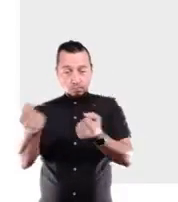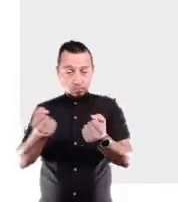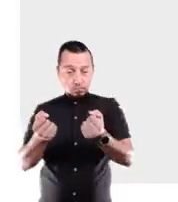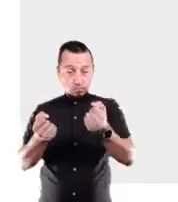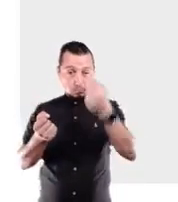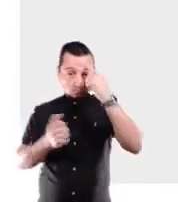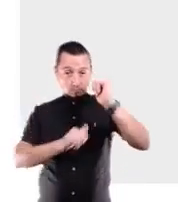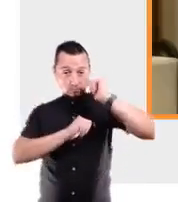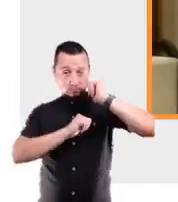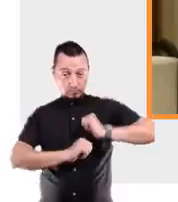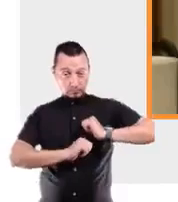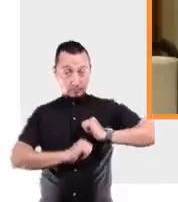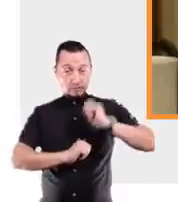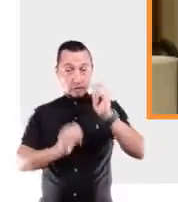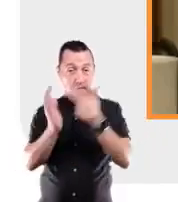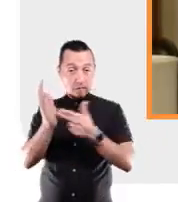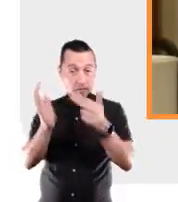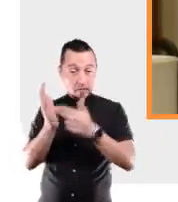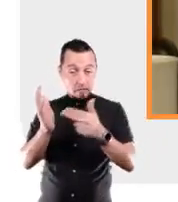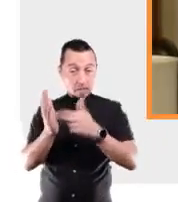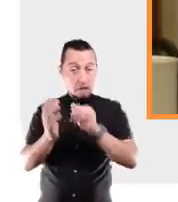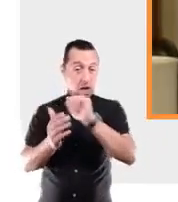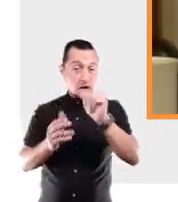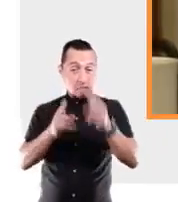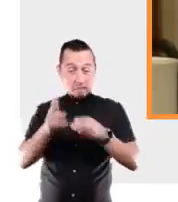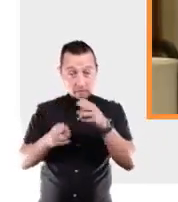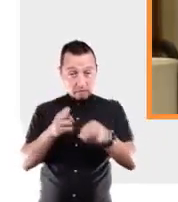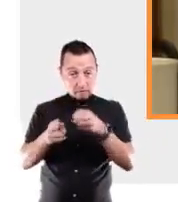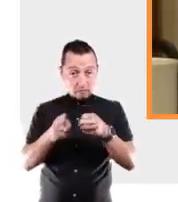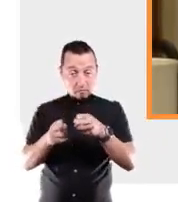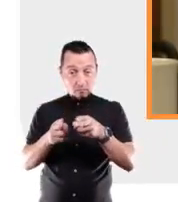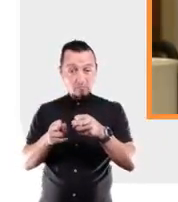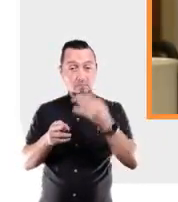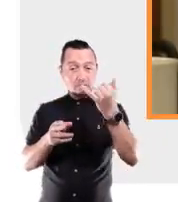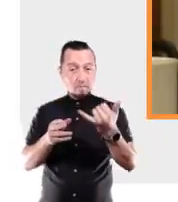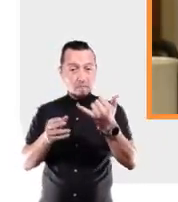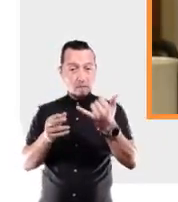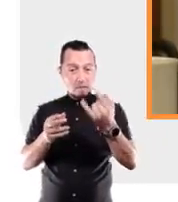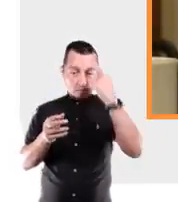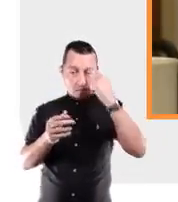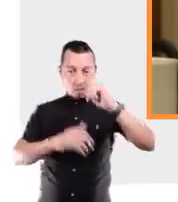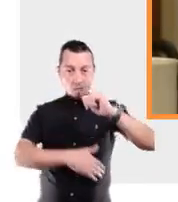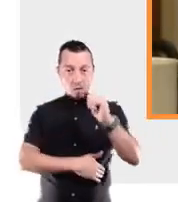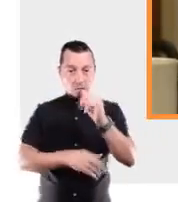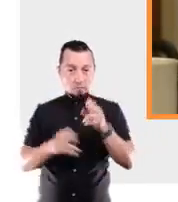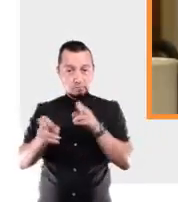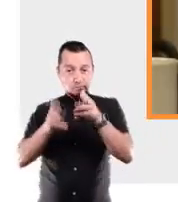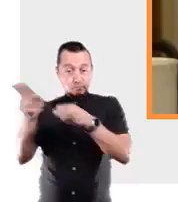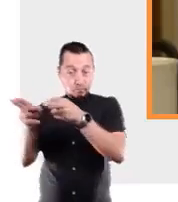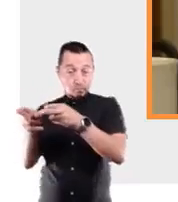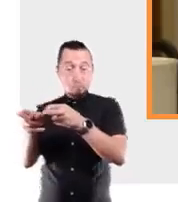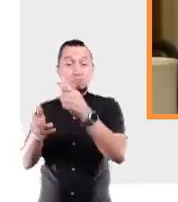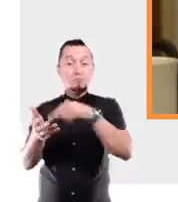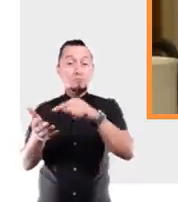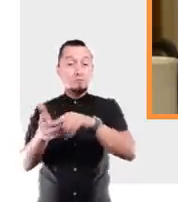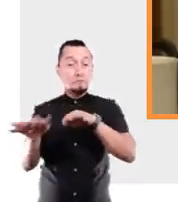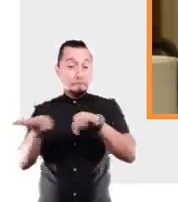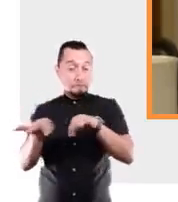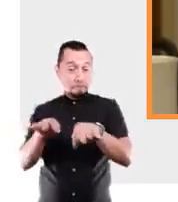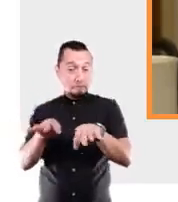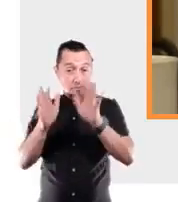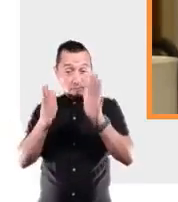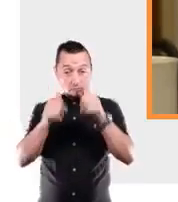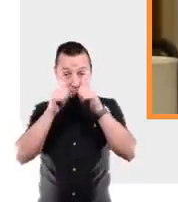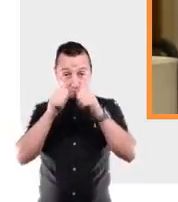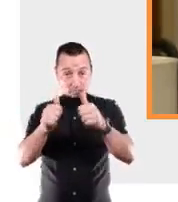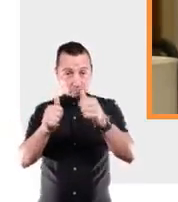taller de mantenimiento de trenes y las cocheras. Están por iniciarse los trabajos para el taller de mantenimiento de